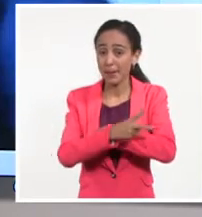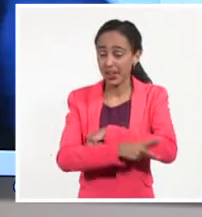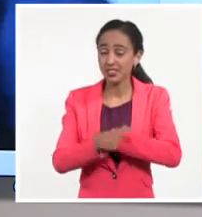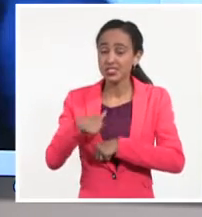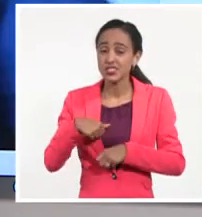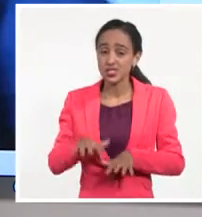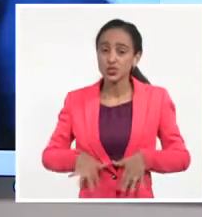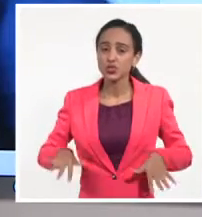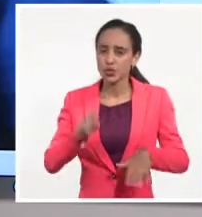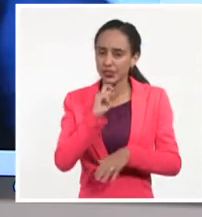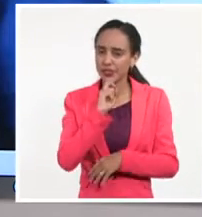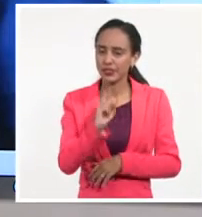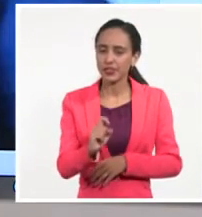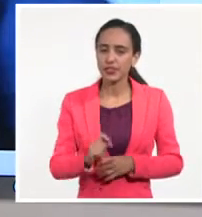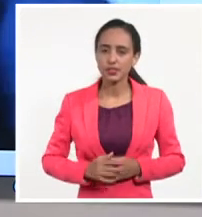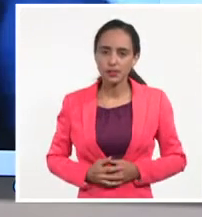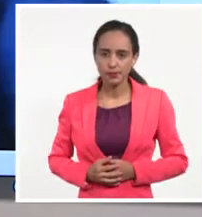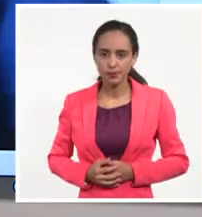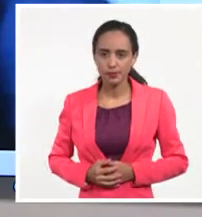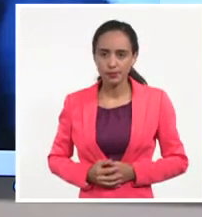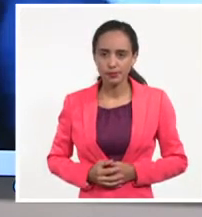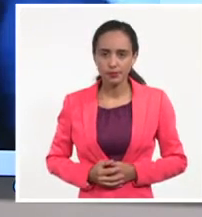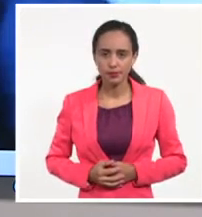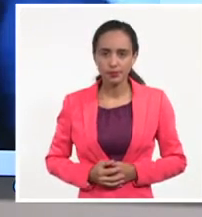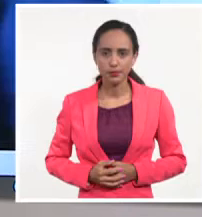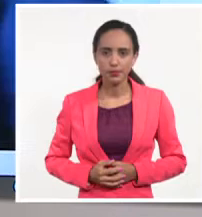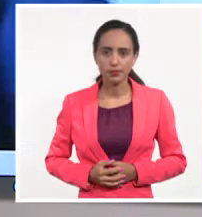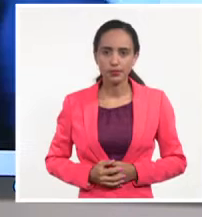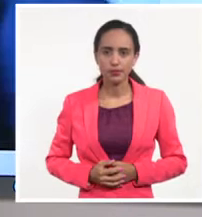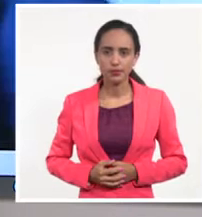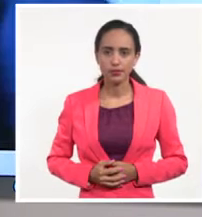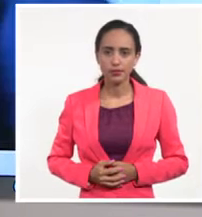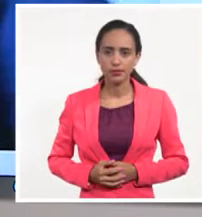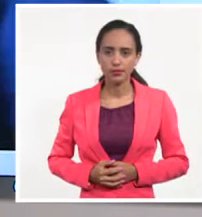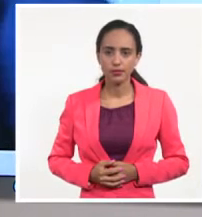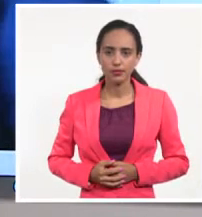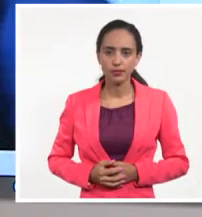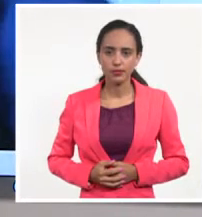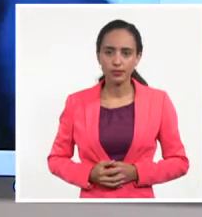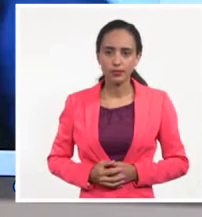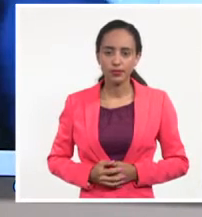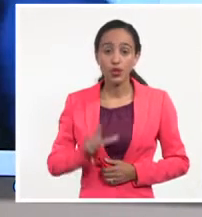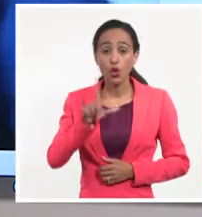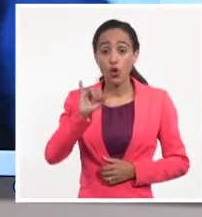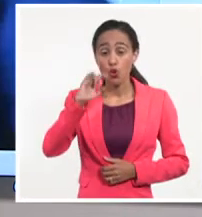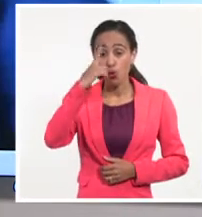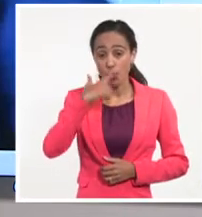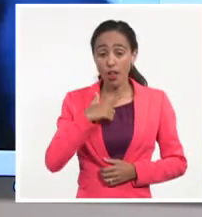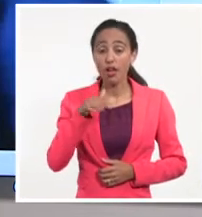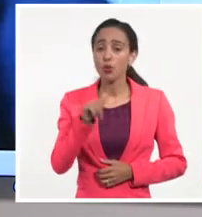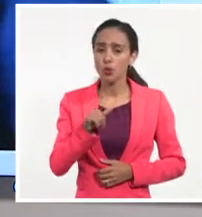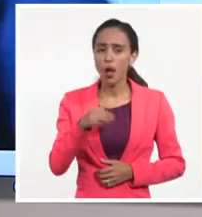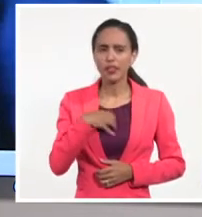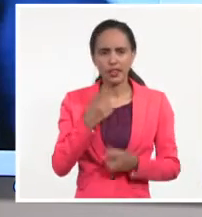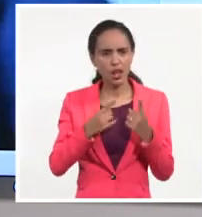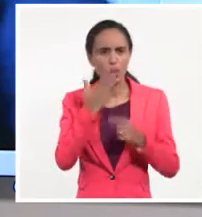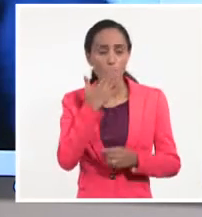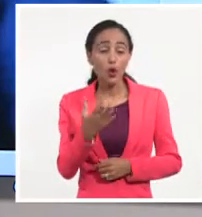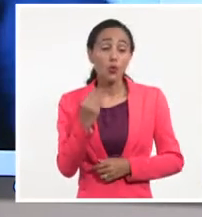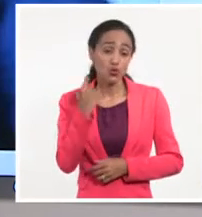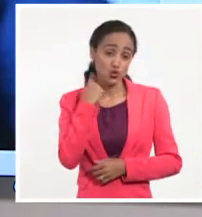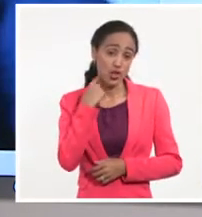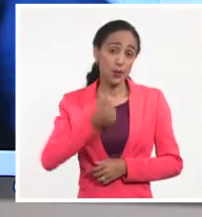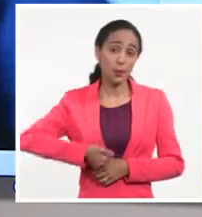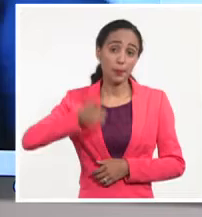petista y un sur dominado por el Partido Liberal, el de Bolsonaro. Lula tiene a su favor sus años de presidente, el boom económico